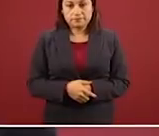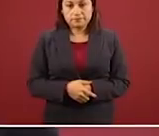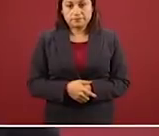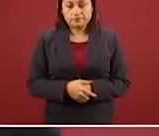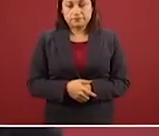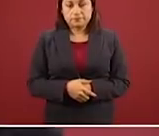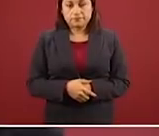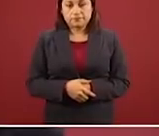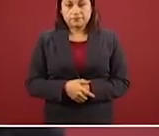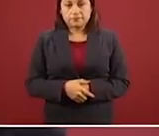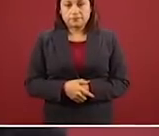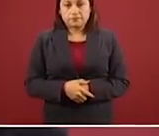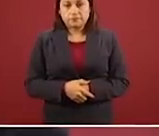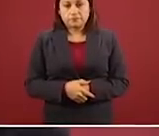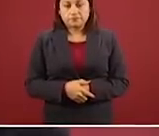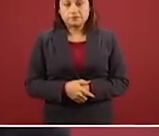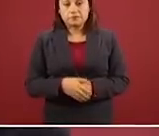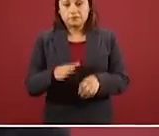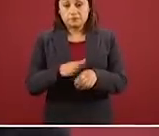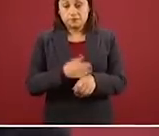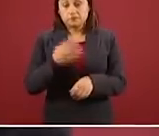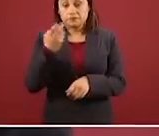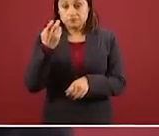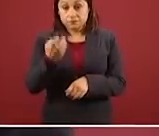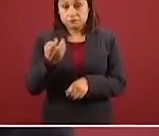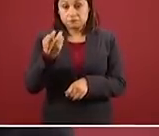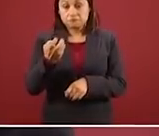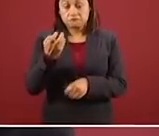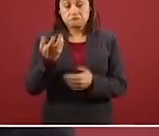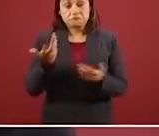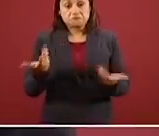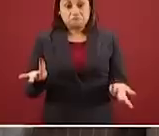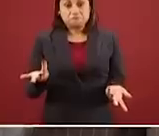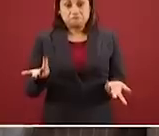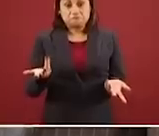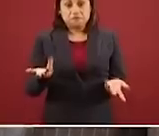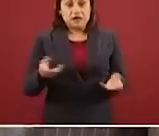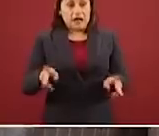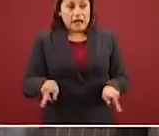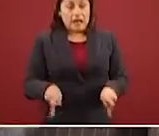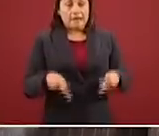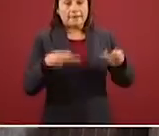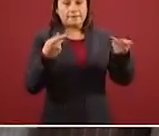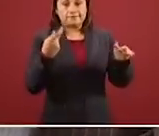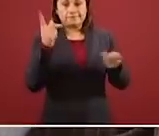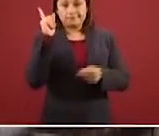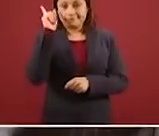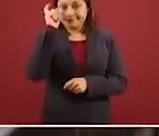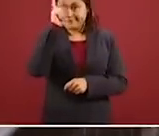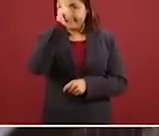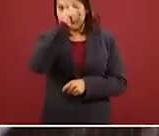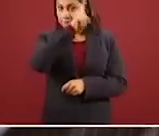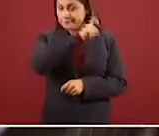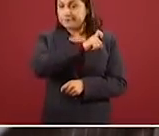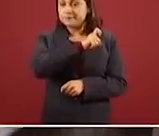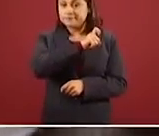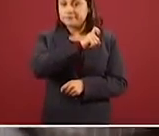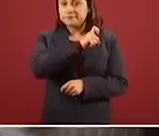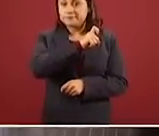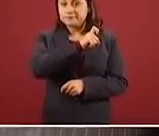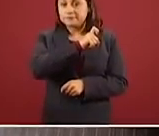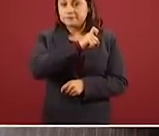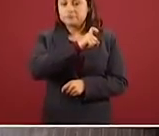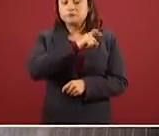tiempo el que se venda del avión. Se está siguiendo